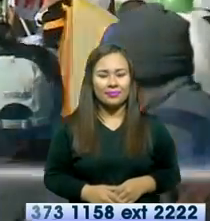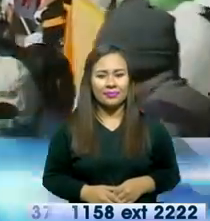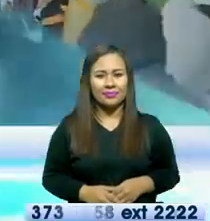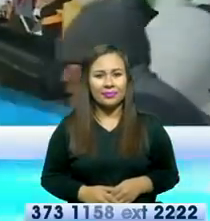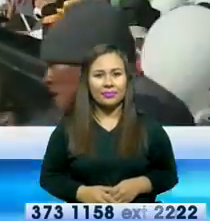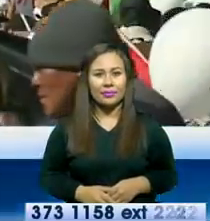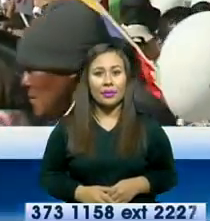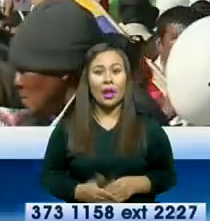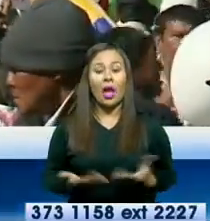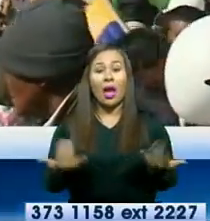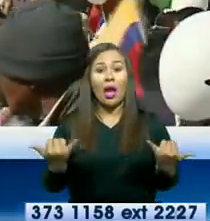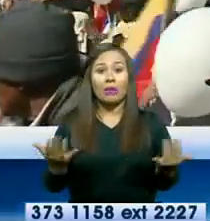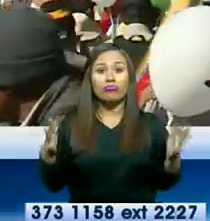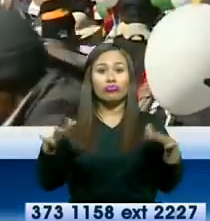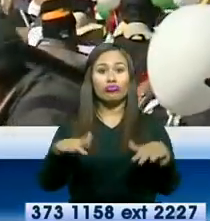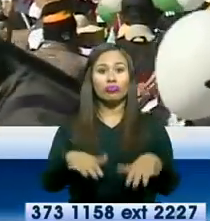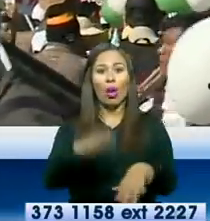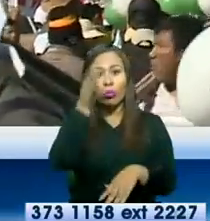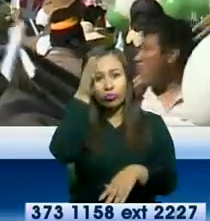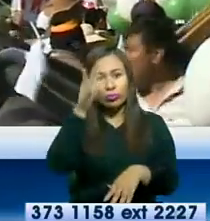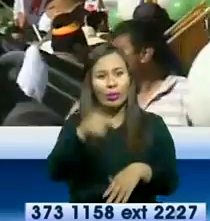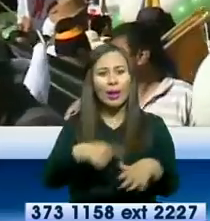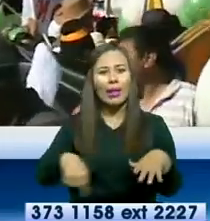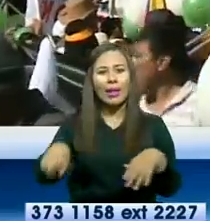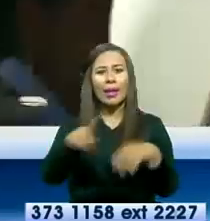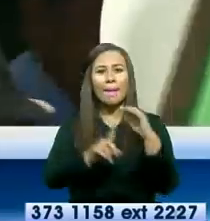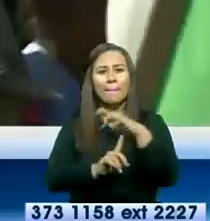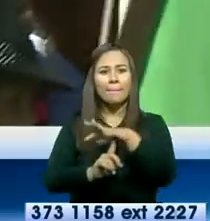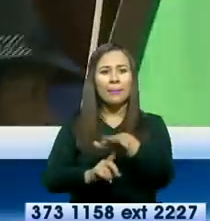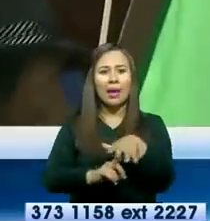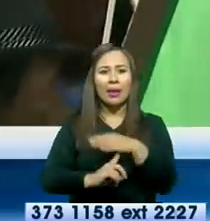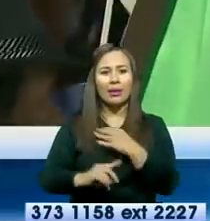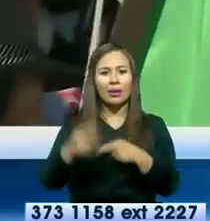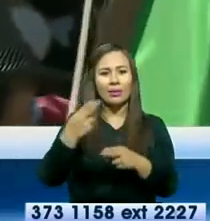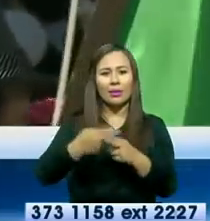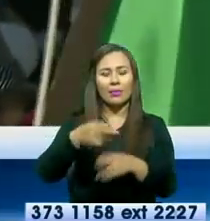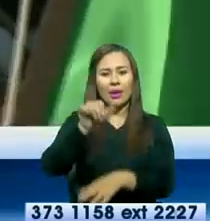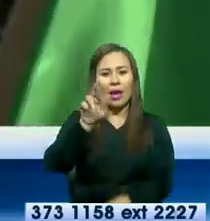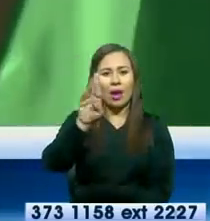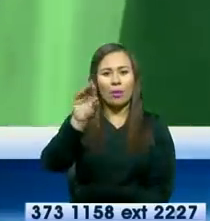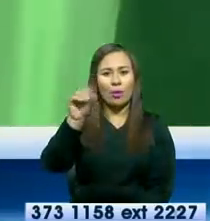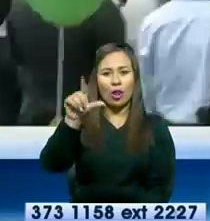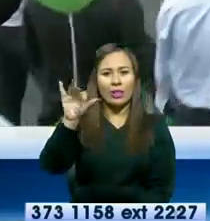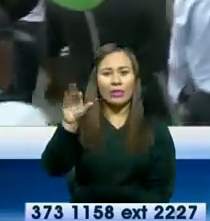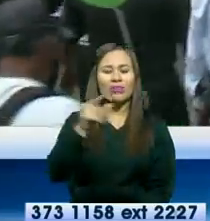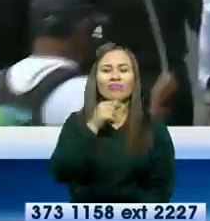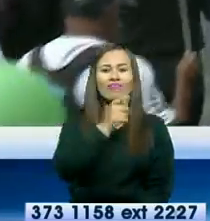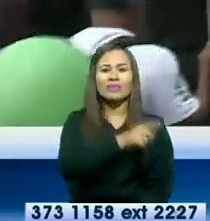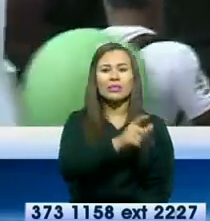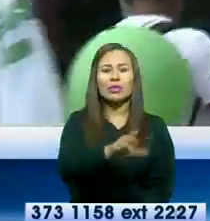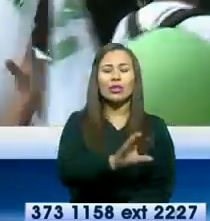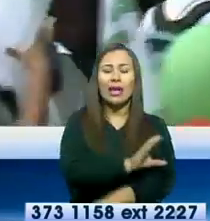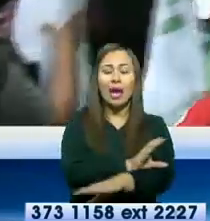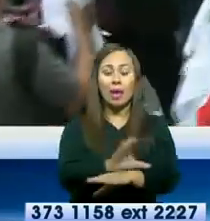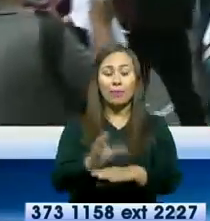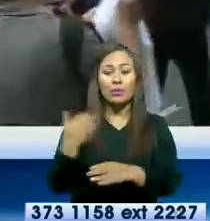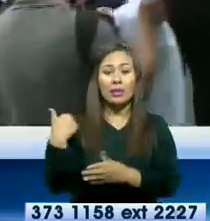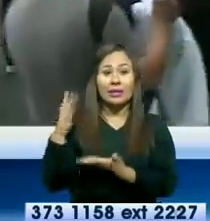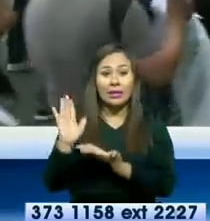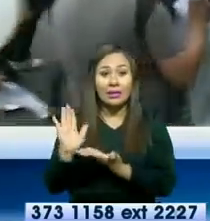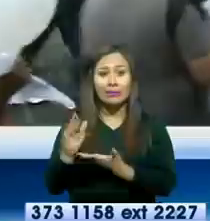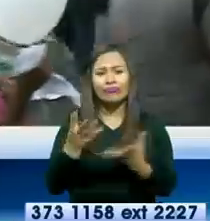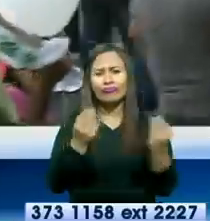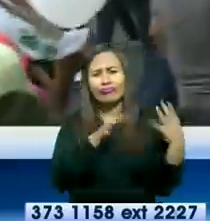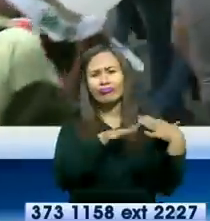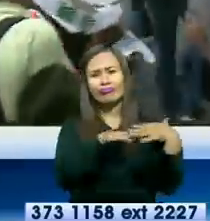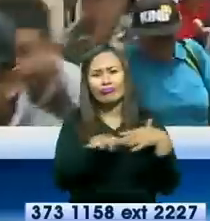Un acto cultural en el tradicional Parque El Arbolito dio inicio a la concentración del Seguro Social Campesino. De ahí, literalmente un río de